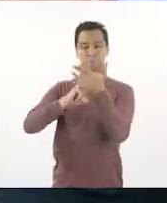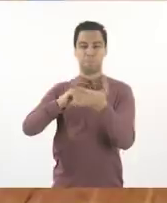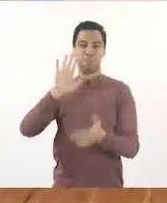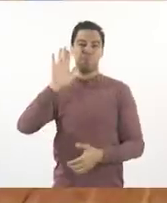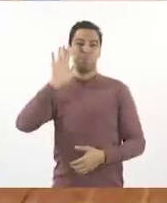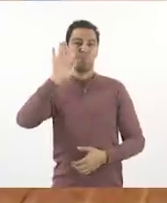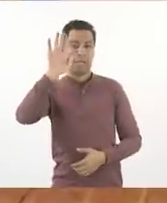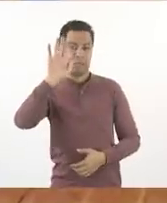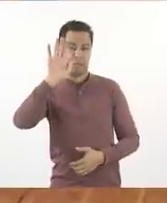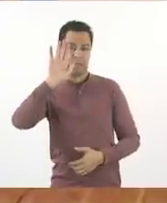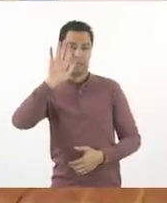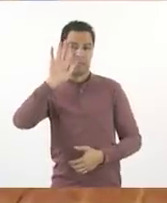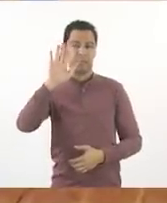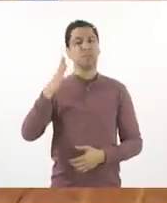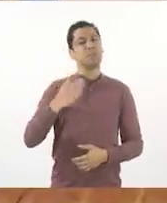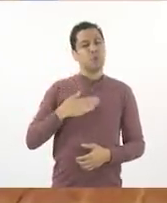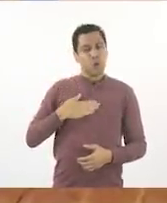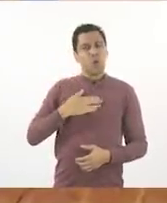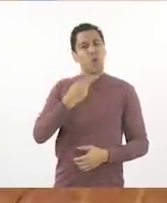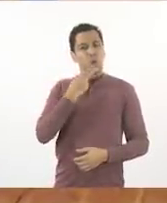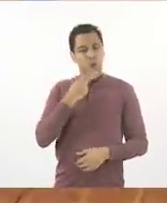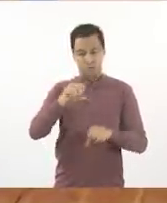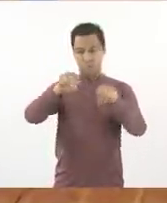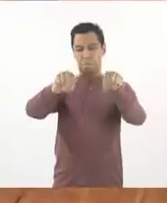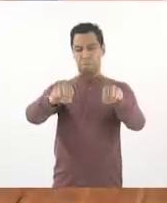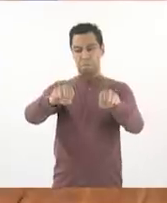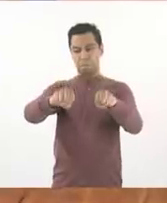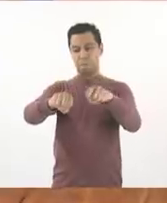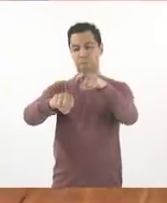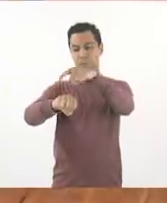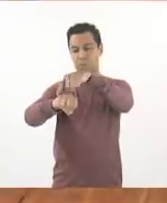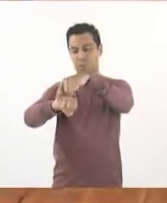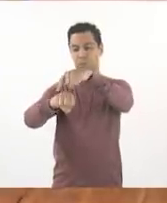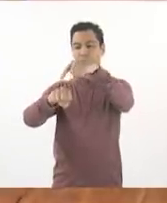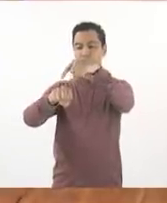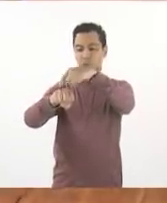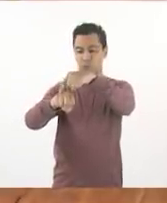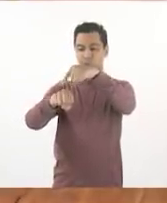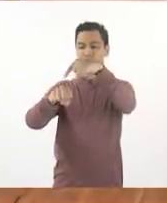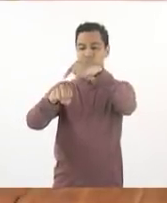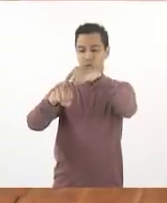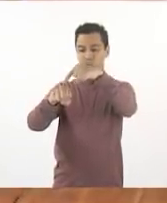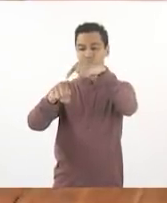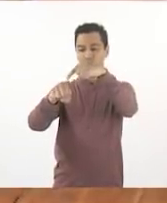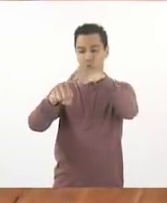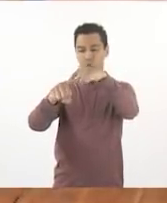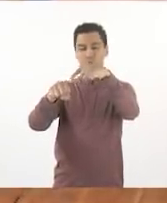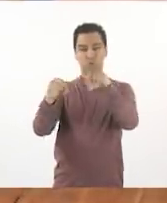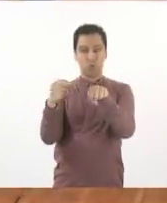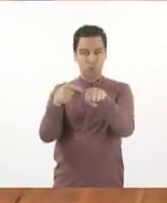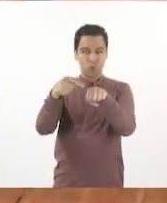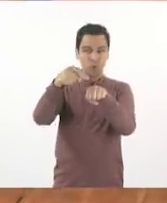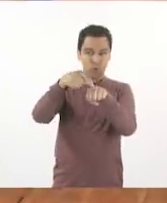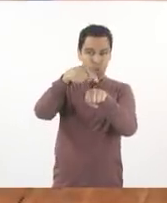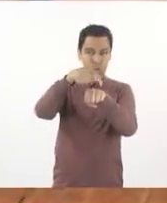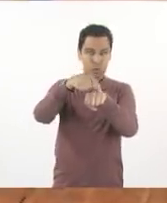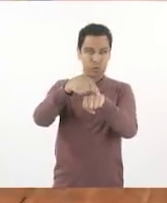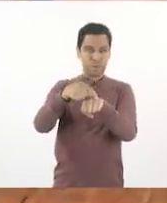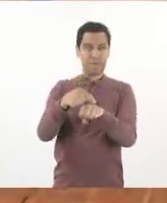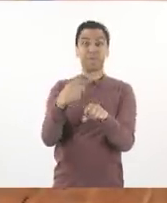meses porque puedo usar mis nudillos para contar y eso me facilita muchísimo. Muy bien, ¿seguimos con otro mes? Marzo.